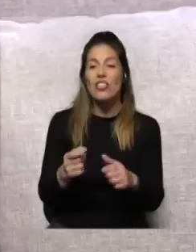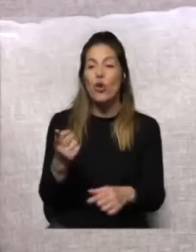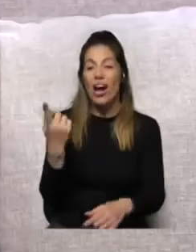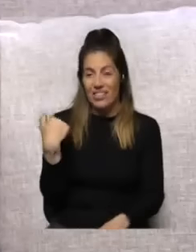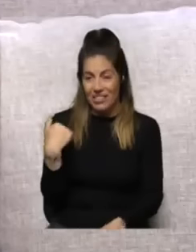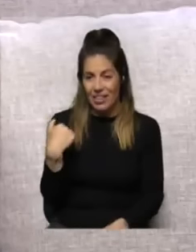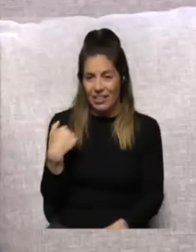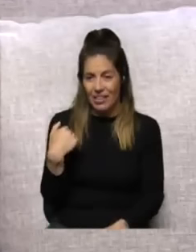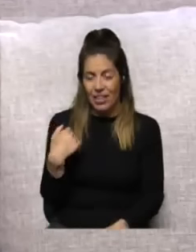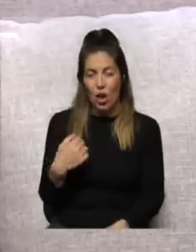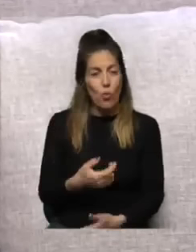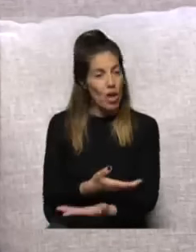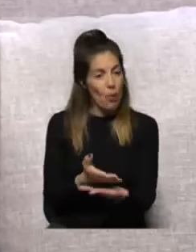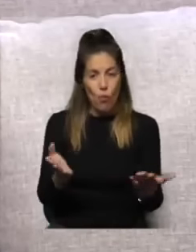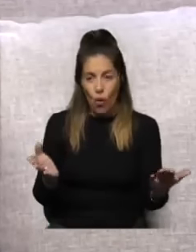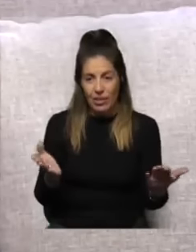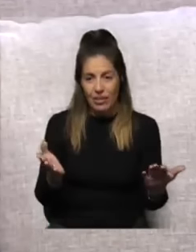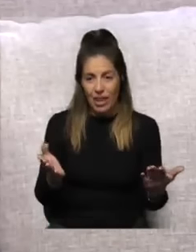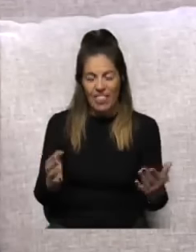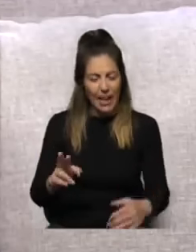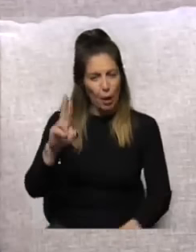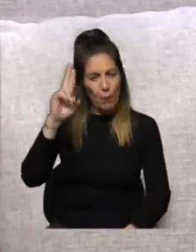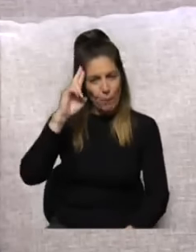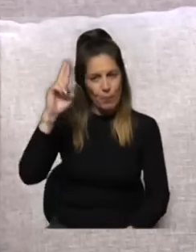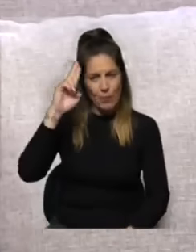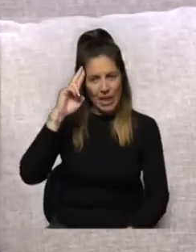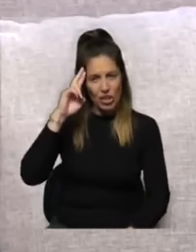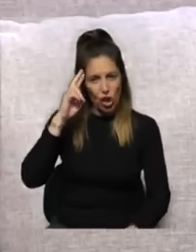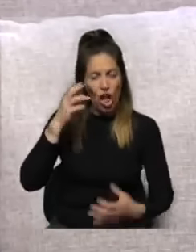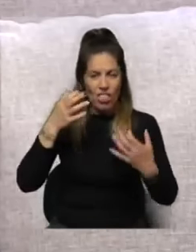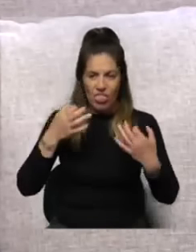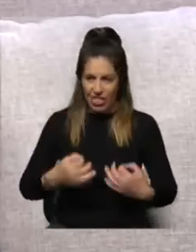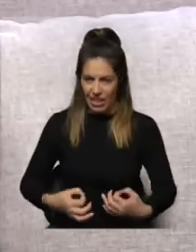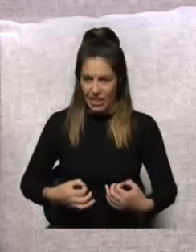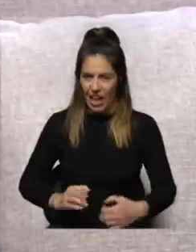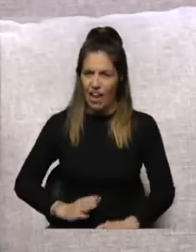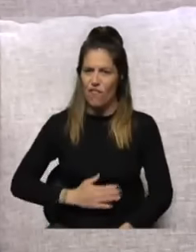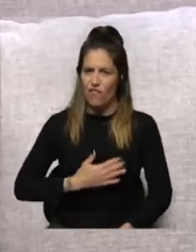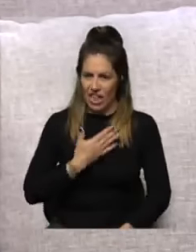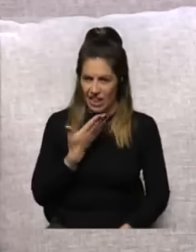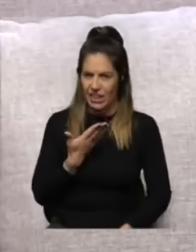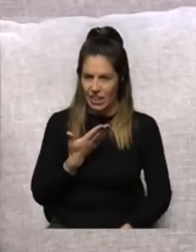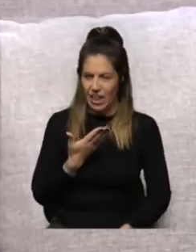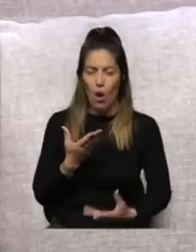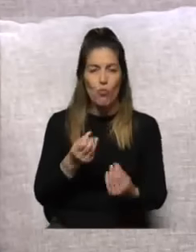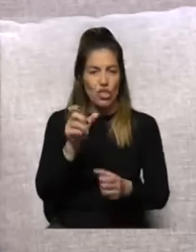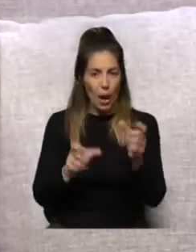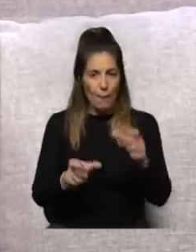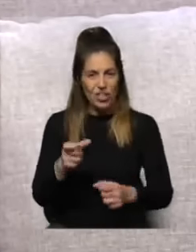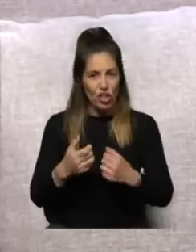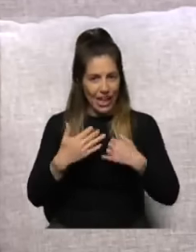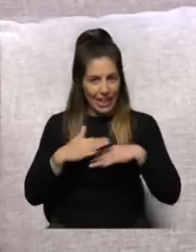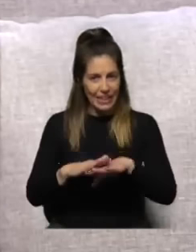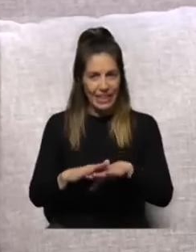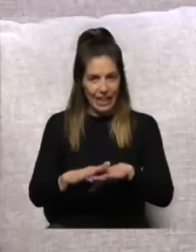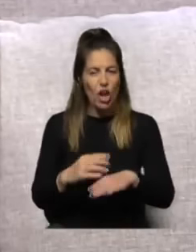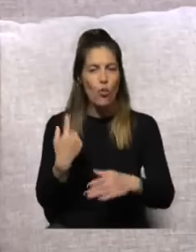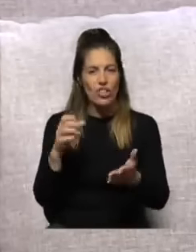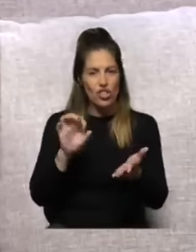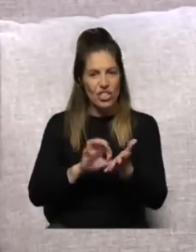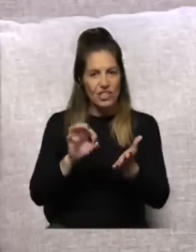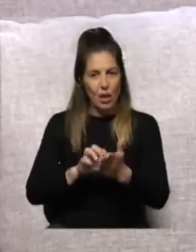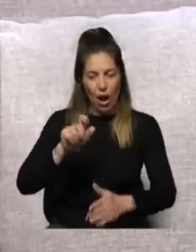fue una muestra de respeto, de dignidad y de valentía de un montón de personas que forman parte de nuestro sistema